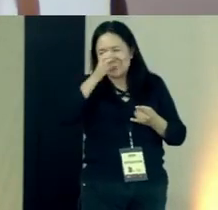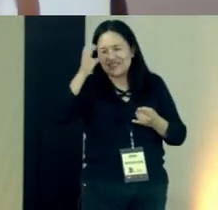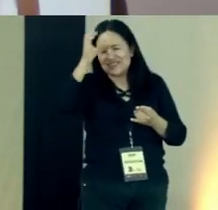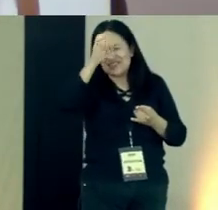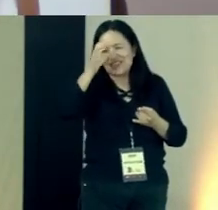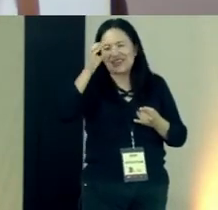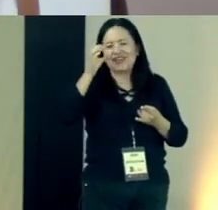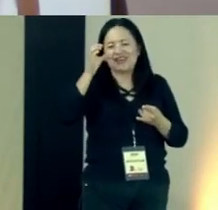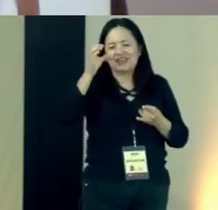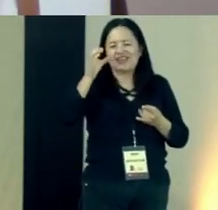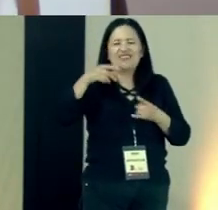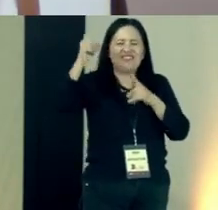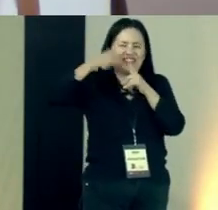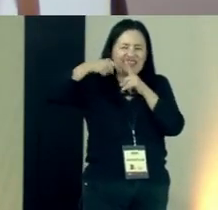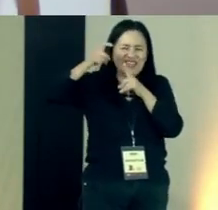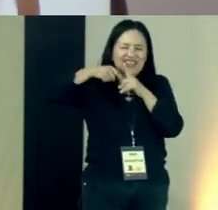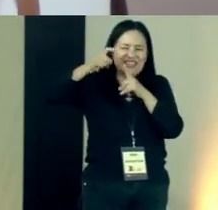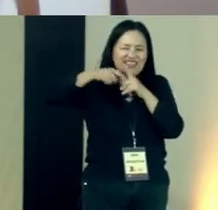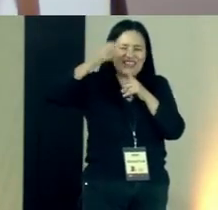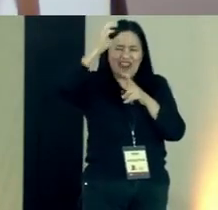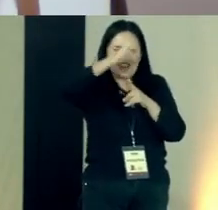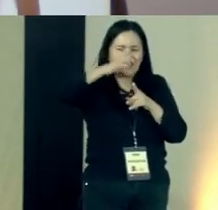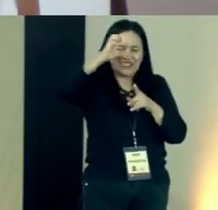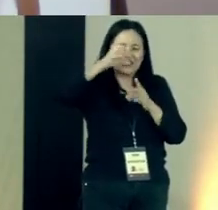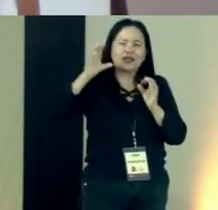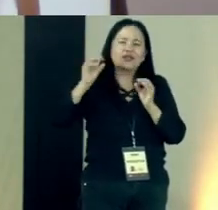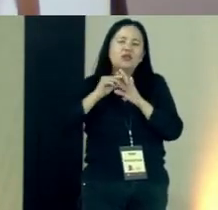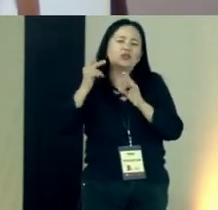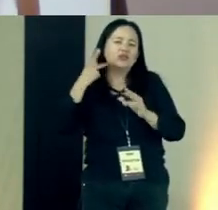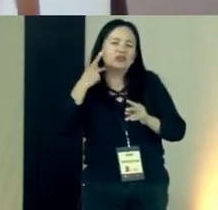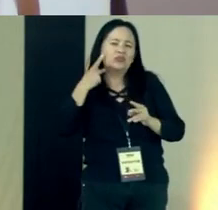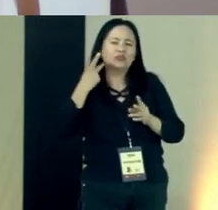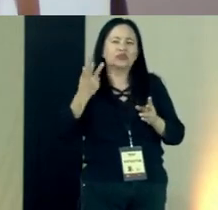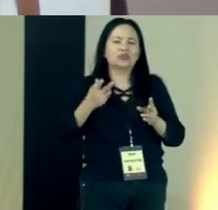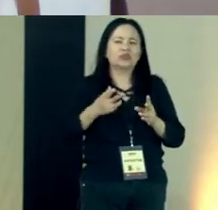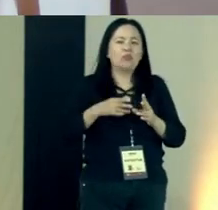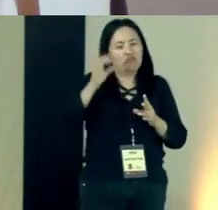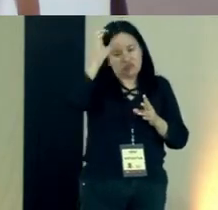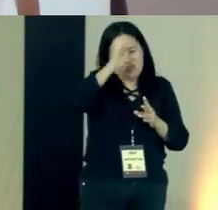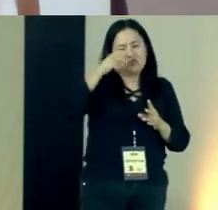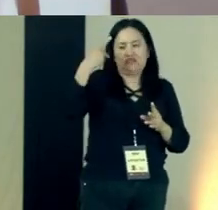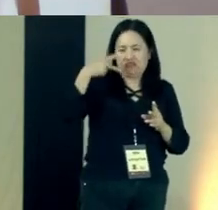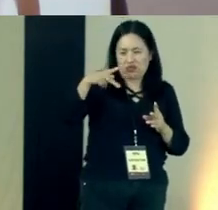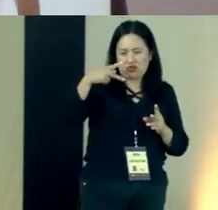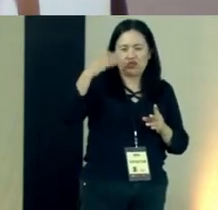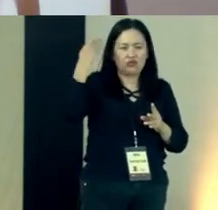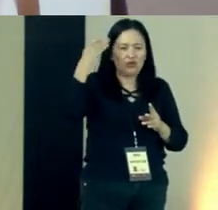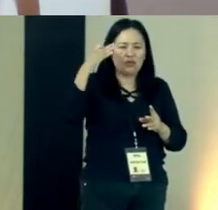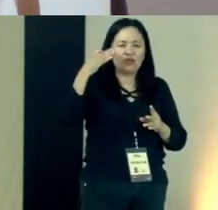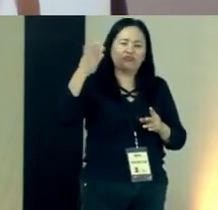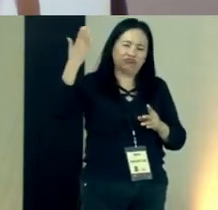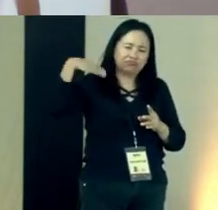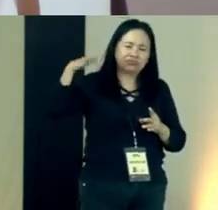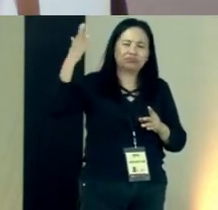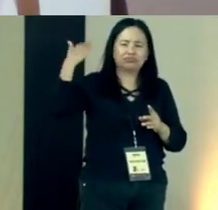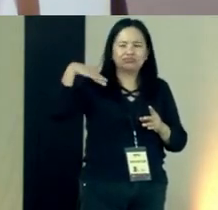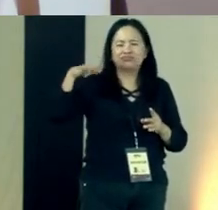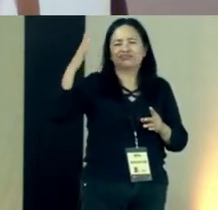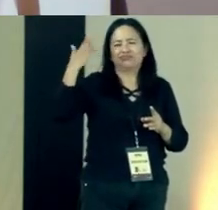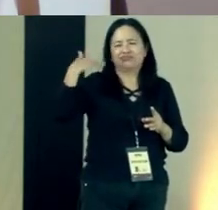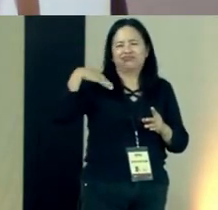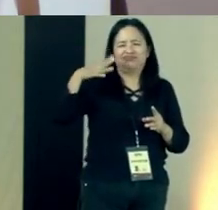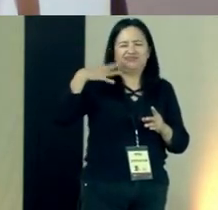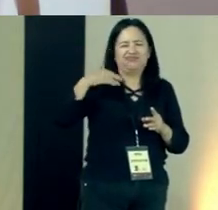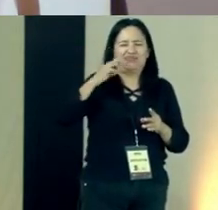ciencia desde un punto de vista muy político, no cualquier ciencia evidentemente, sino la ciencia de su tiempo, que era una ciencia positivista,